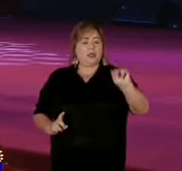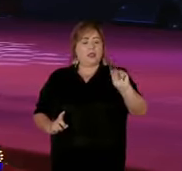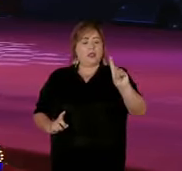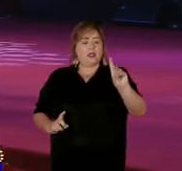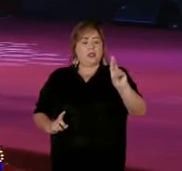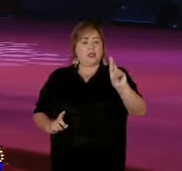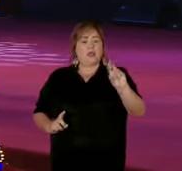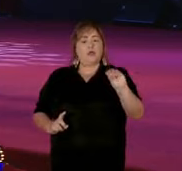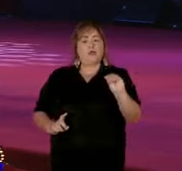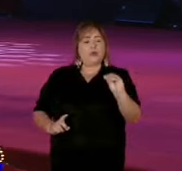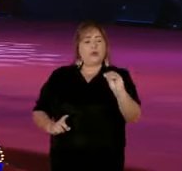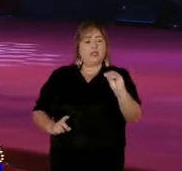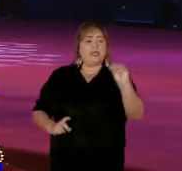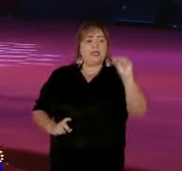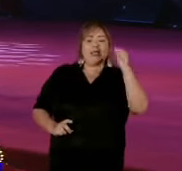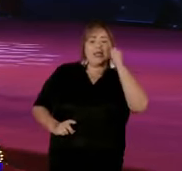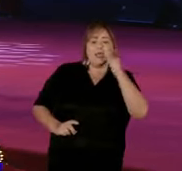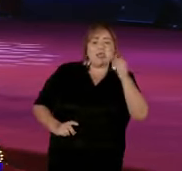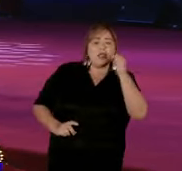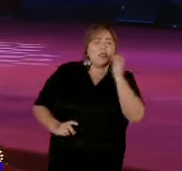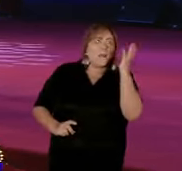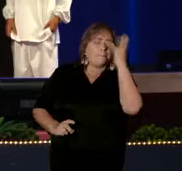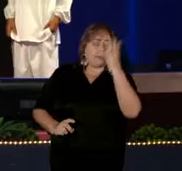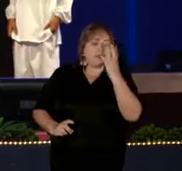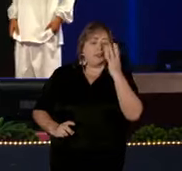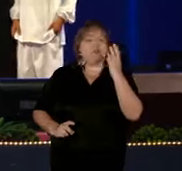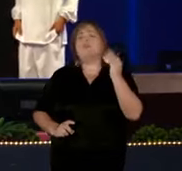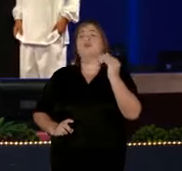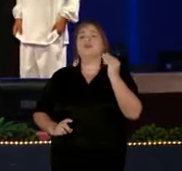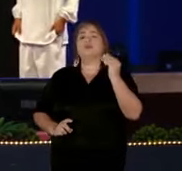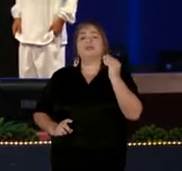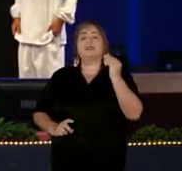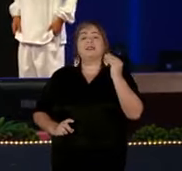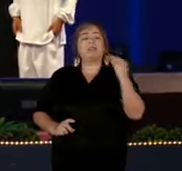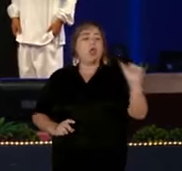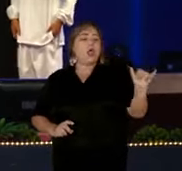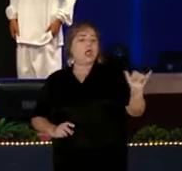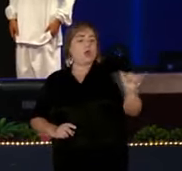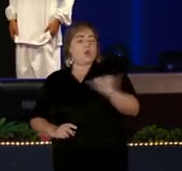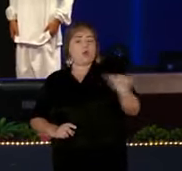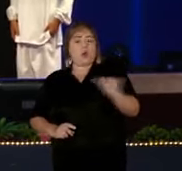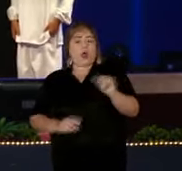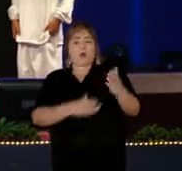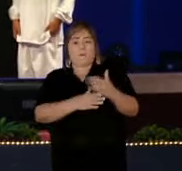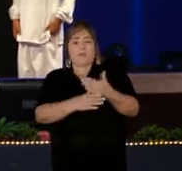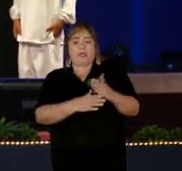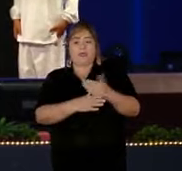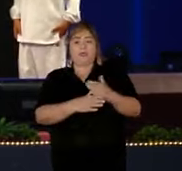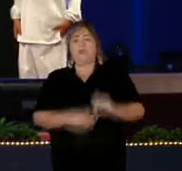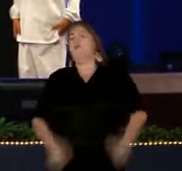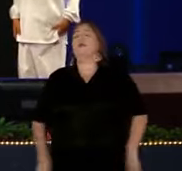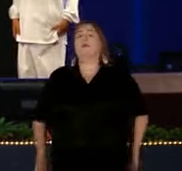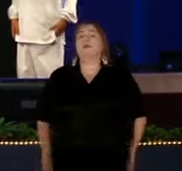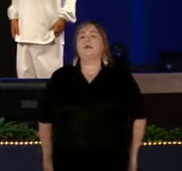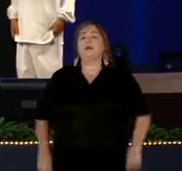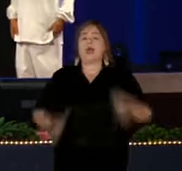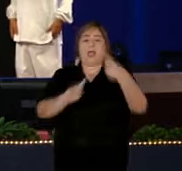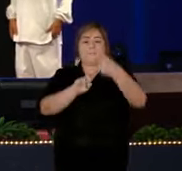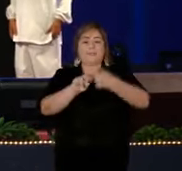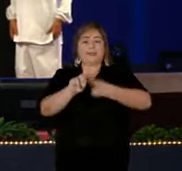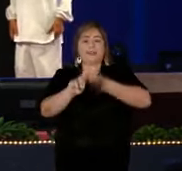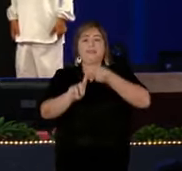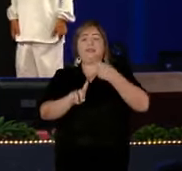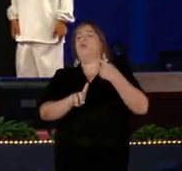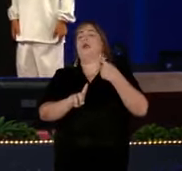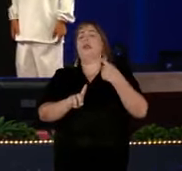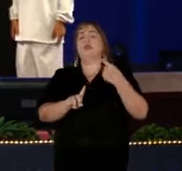niñas preciosas que también están aquí con nosotros. Ellos también ahora tienen los lunes de oración. En